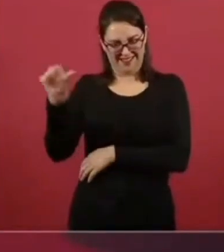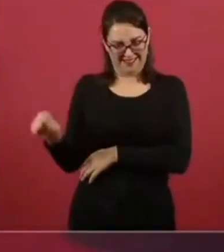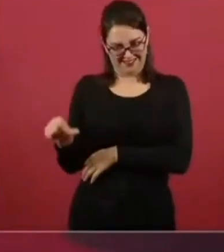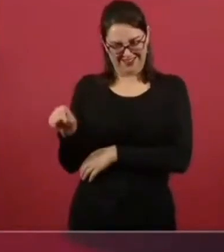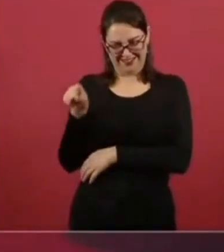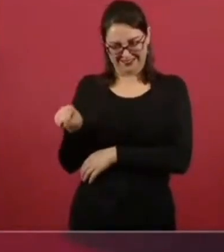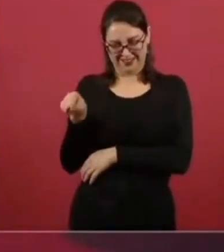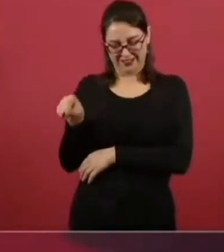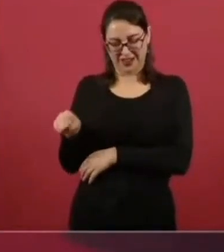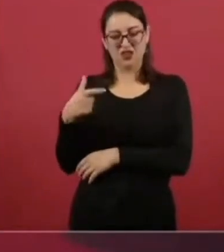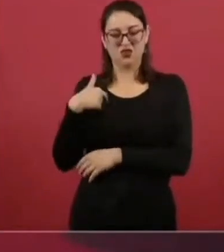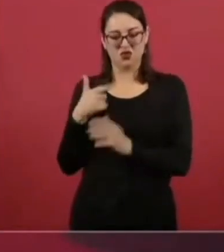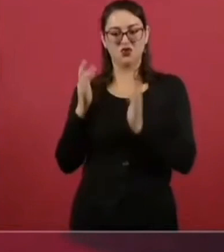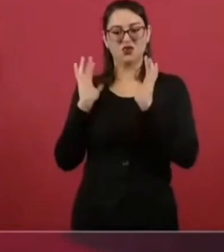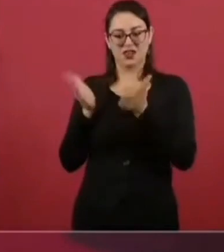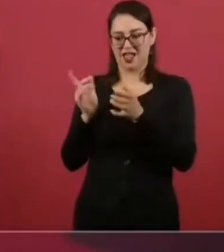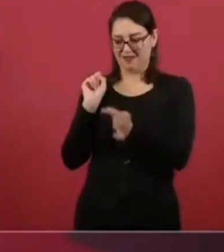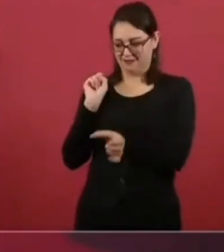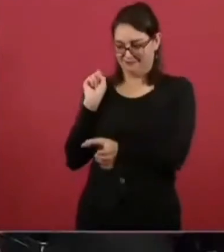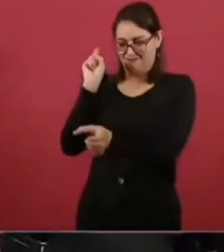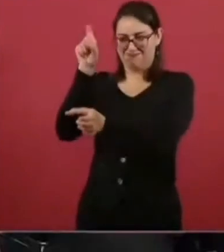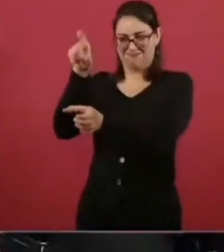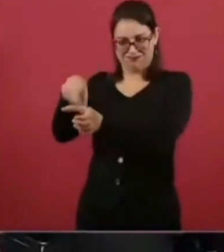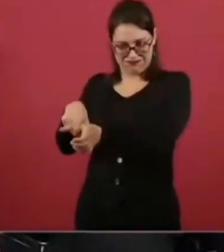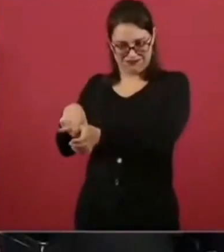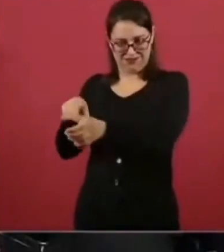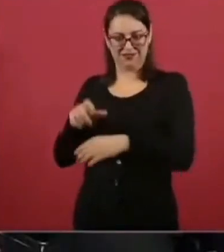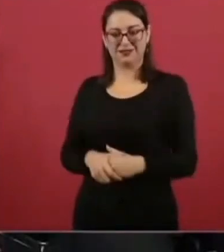mi primer mensaje, a ver si lo pones.